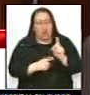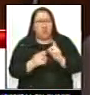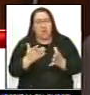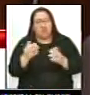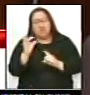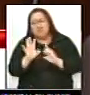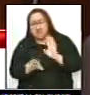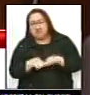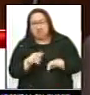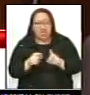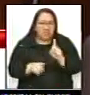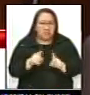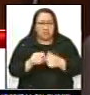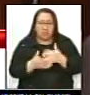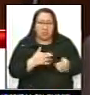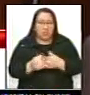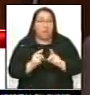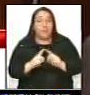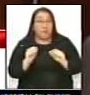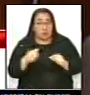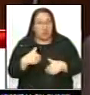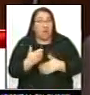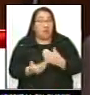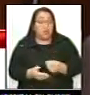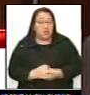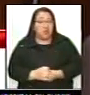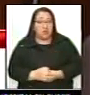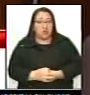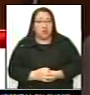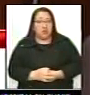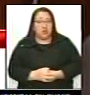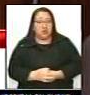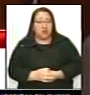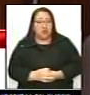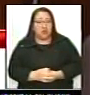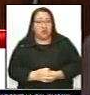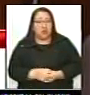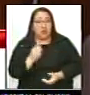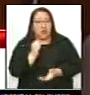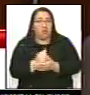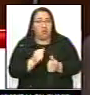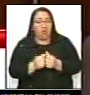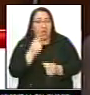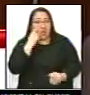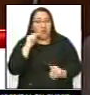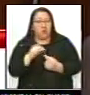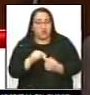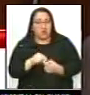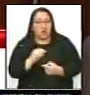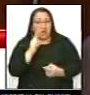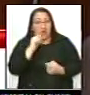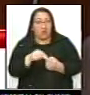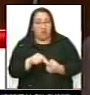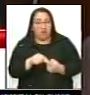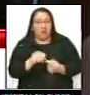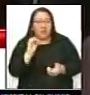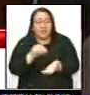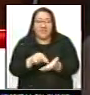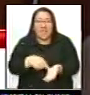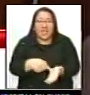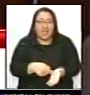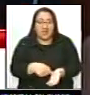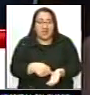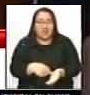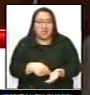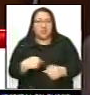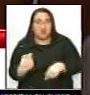que sí. Pero lo hemos aprobado con observaciones. Y las observaciones están allí,